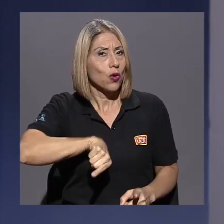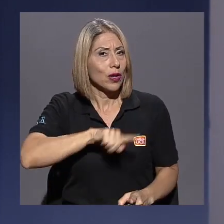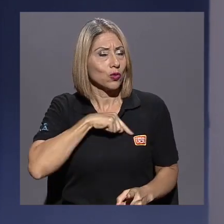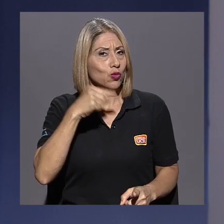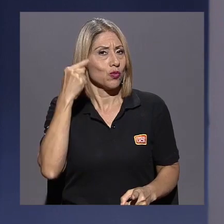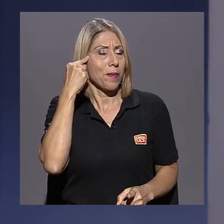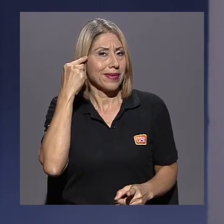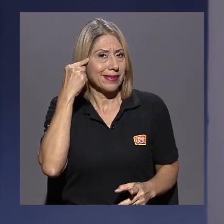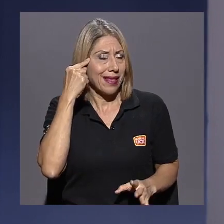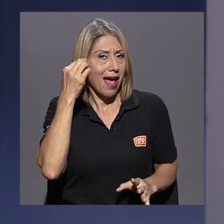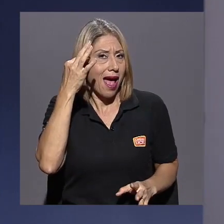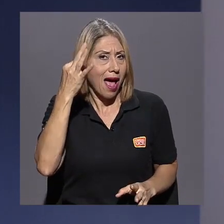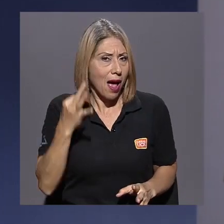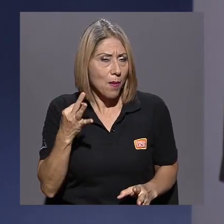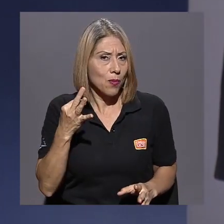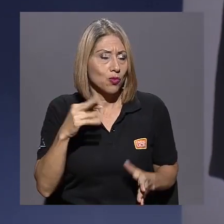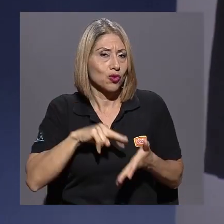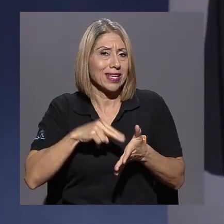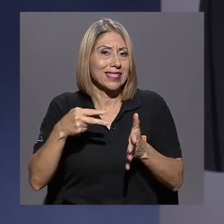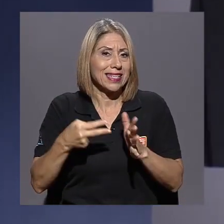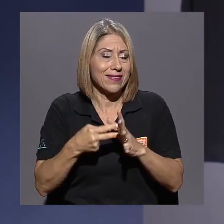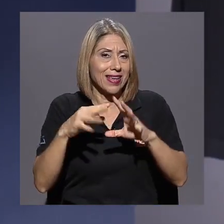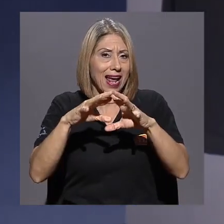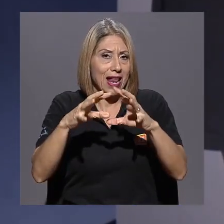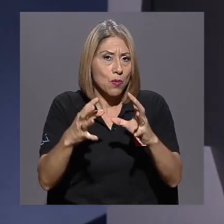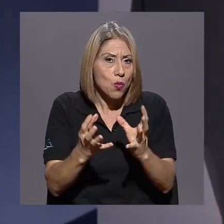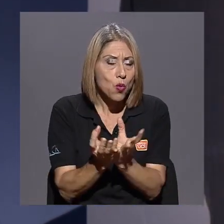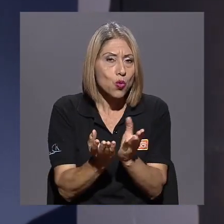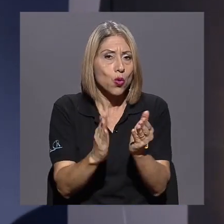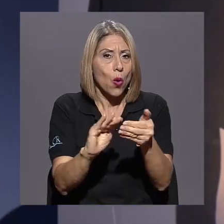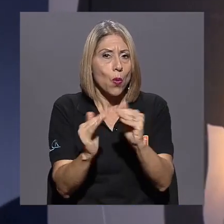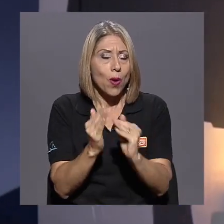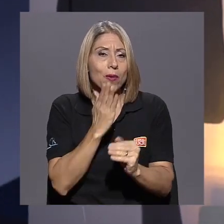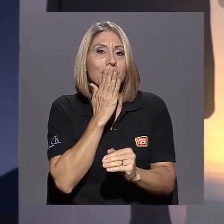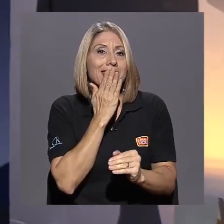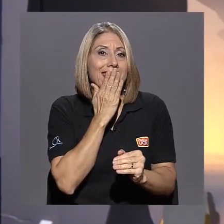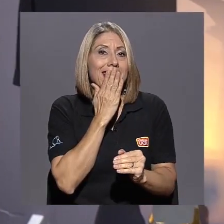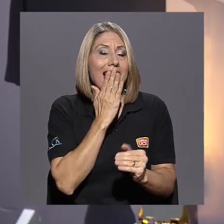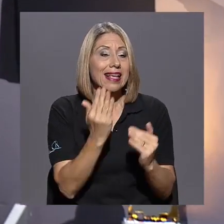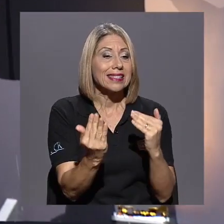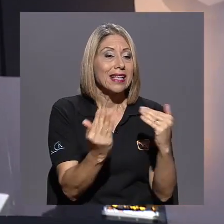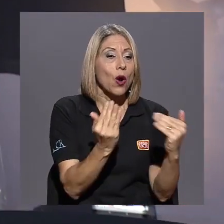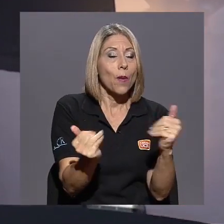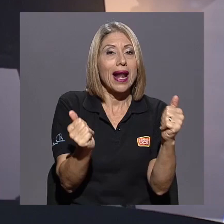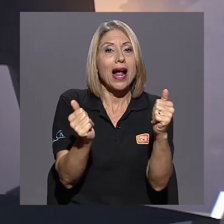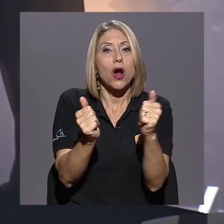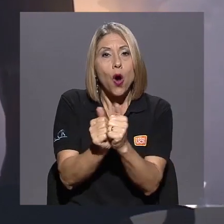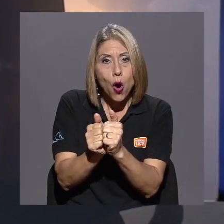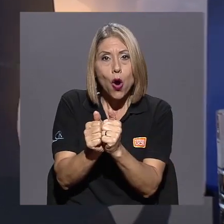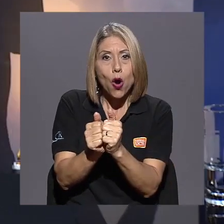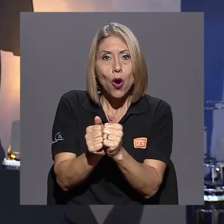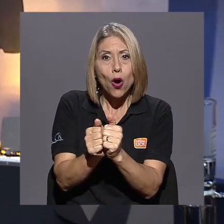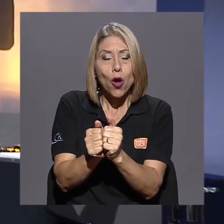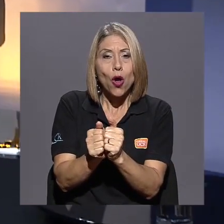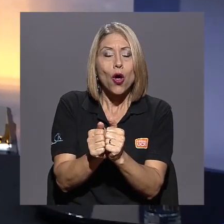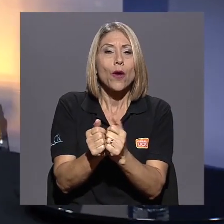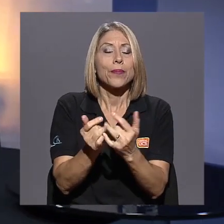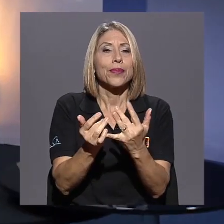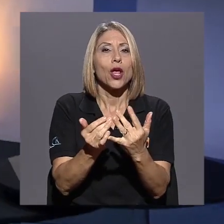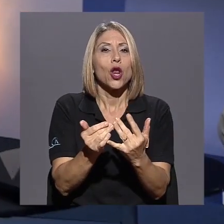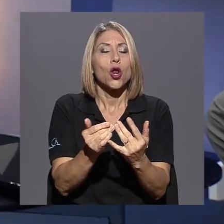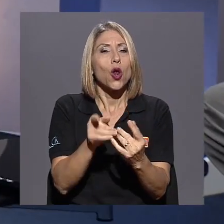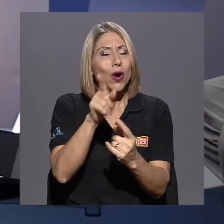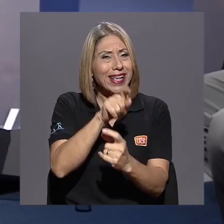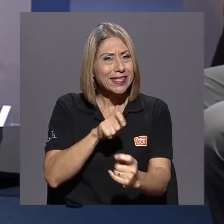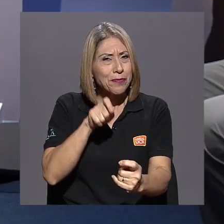las personas que es el mundo o el pueblo indígena y lo que en específico ustedes